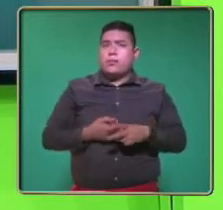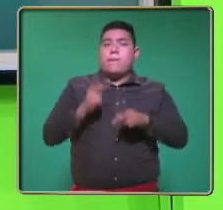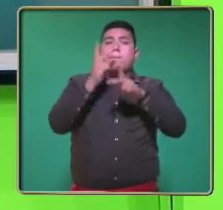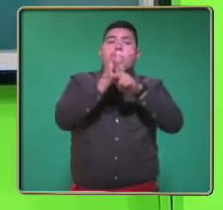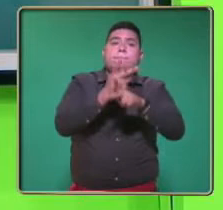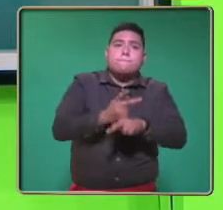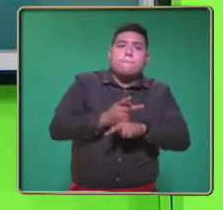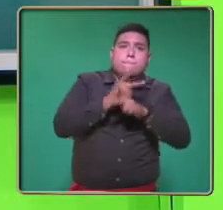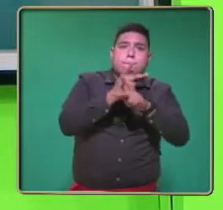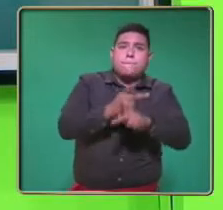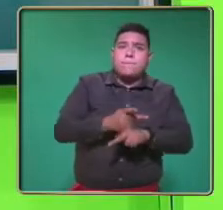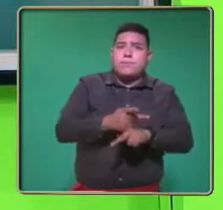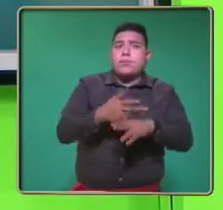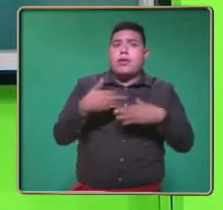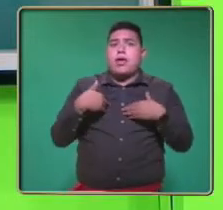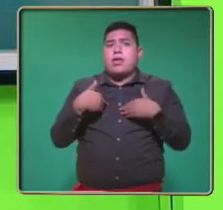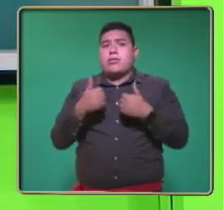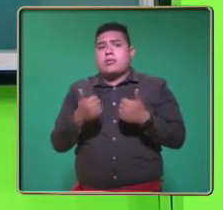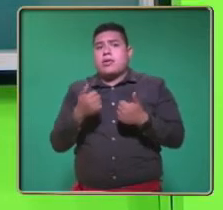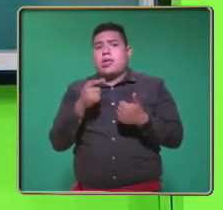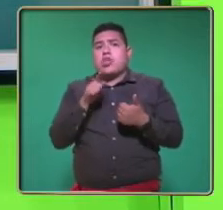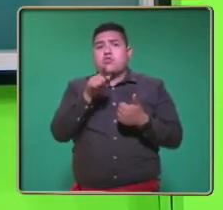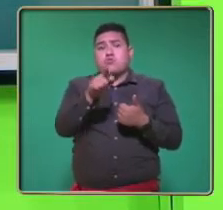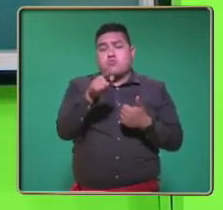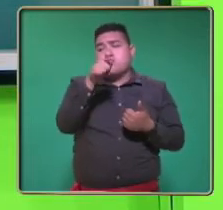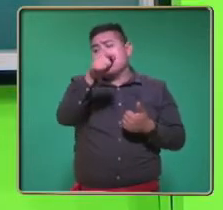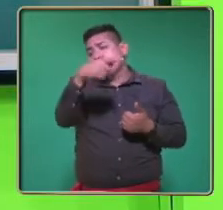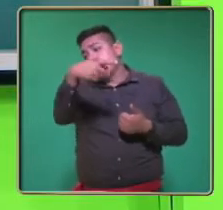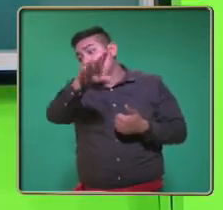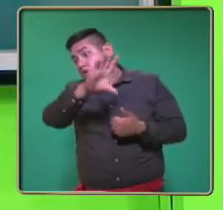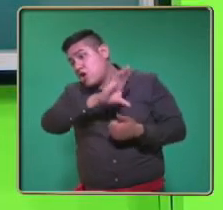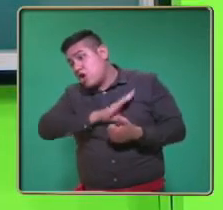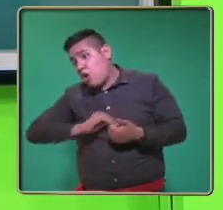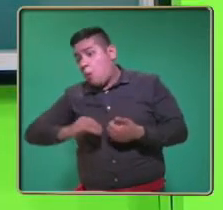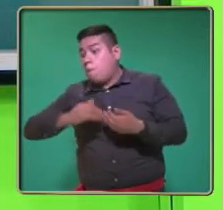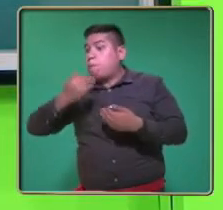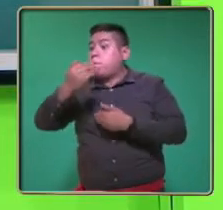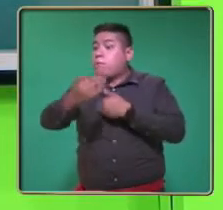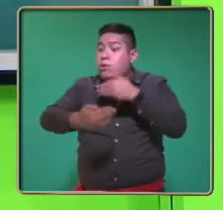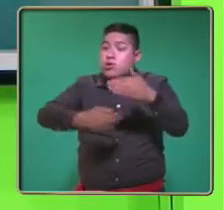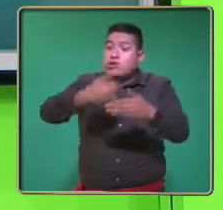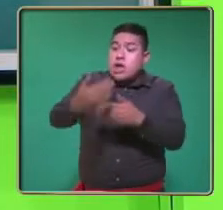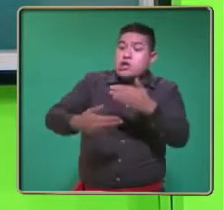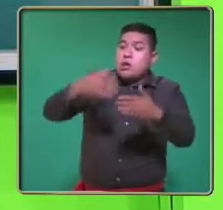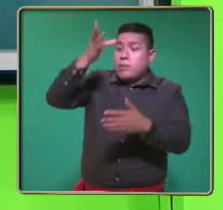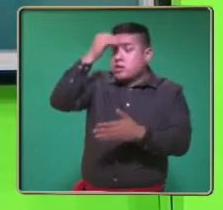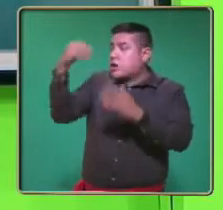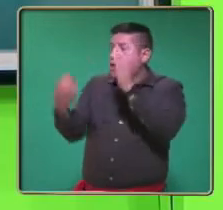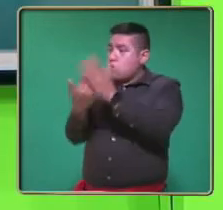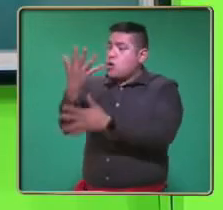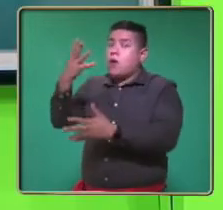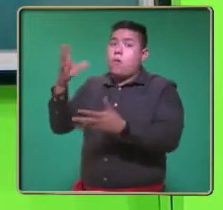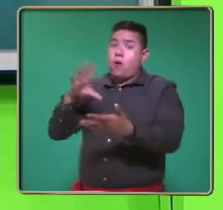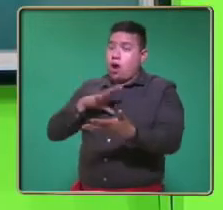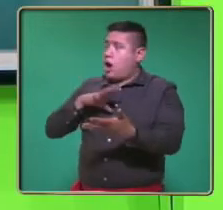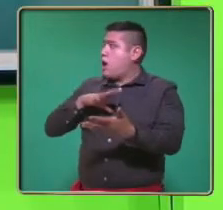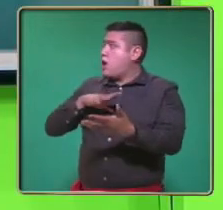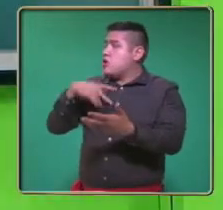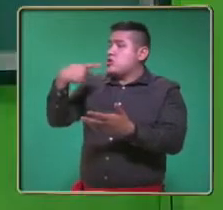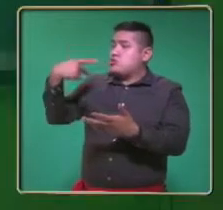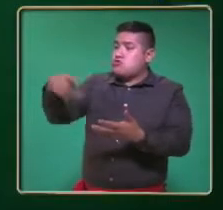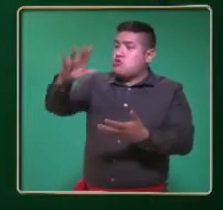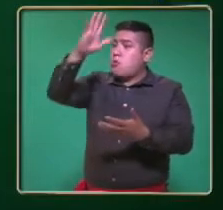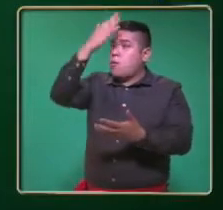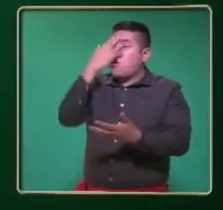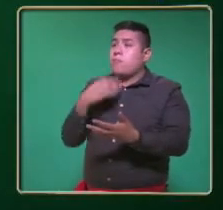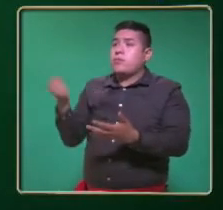paciente, entender que tanto tú como tu hijo están en un nuevo proceso de aprendizaje, el potencial que tiene, lo que he